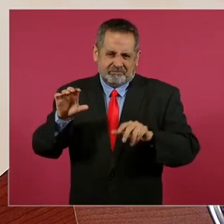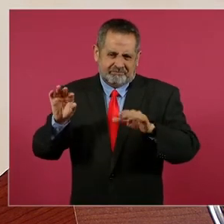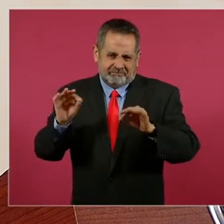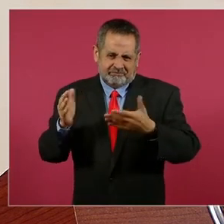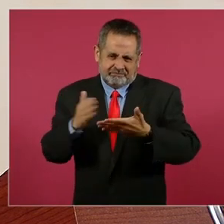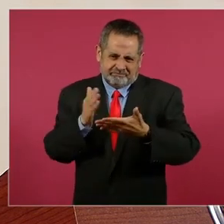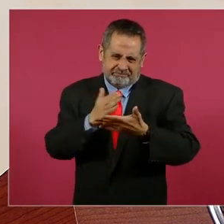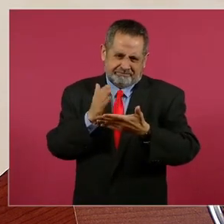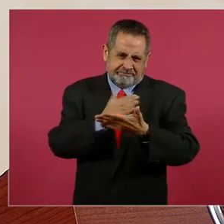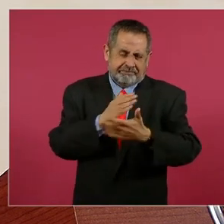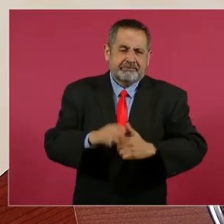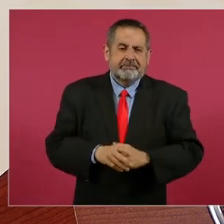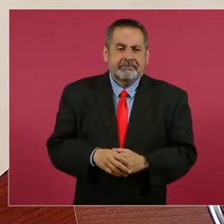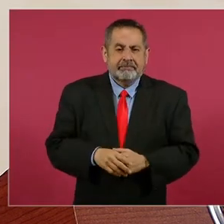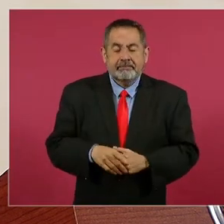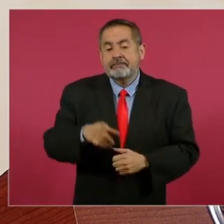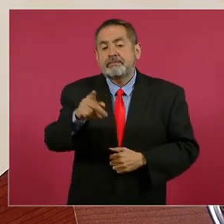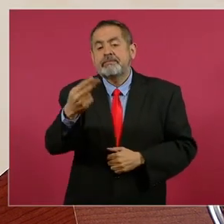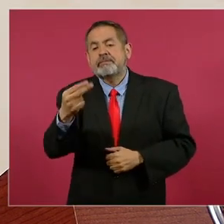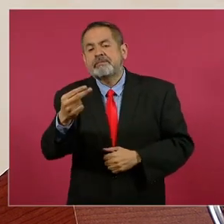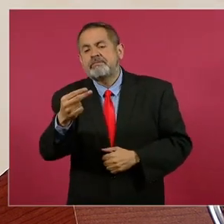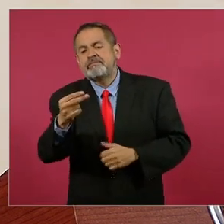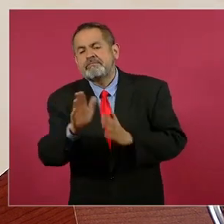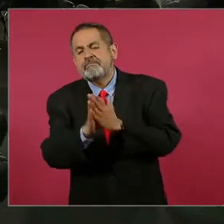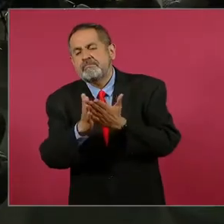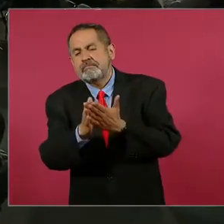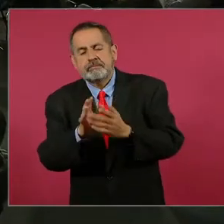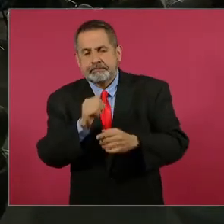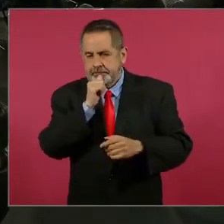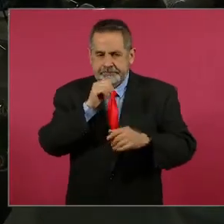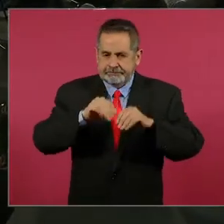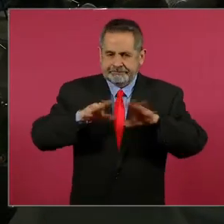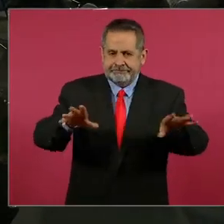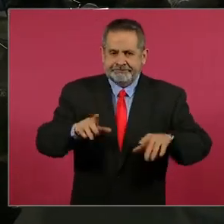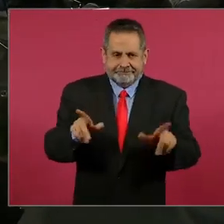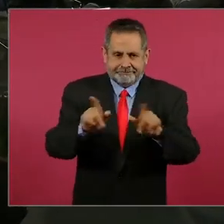libro, presidente? Ah, eso sí, no se los voy a decir.